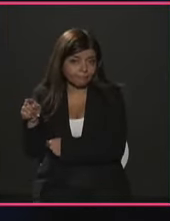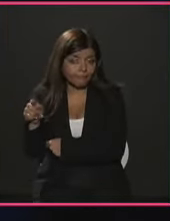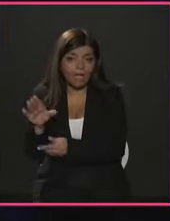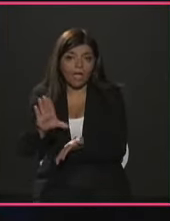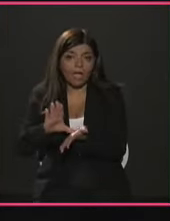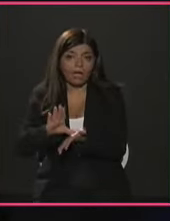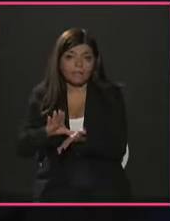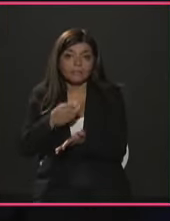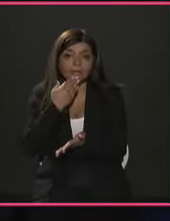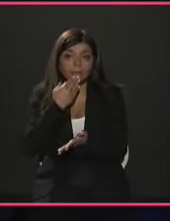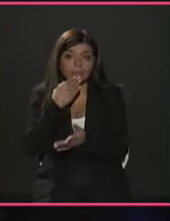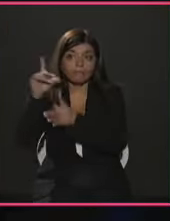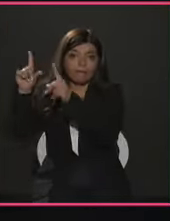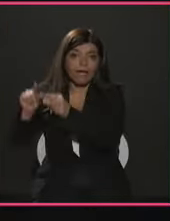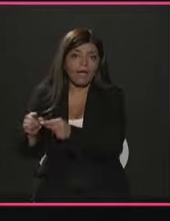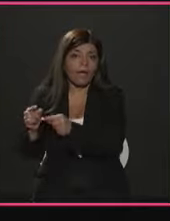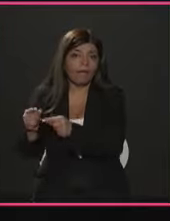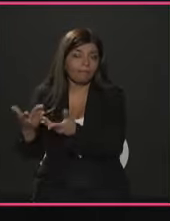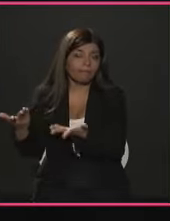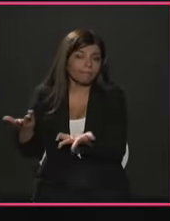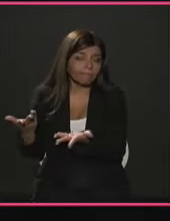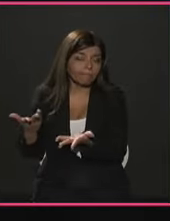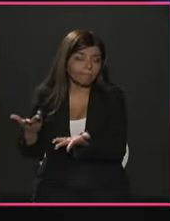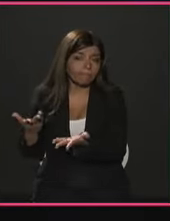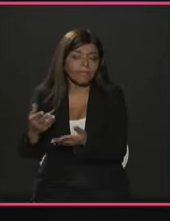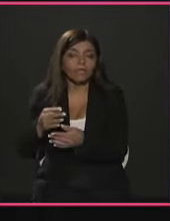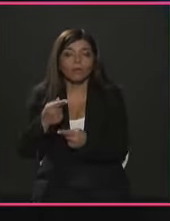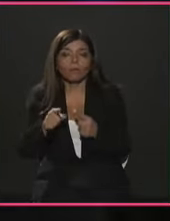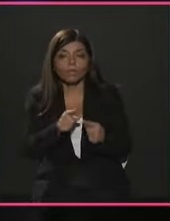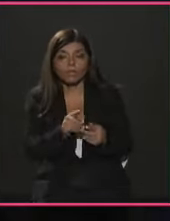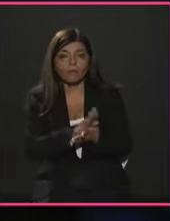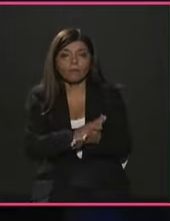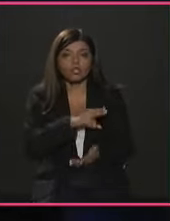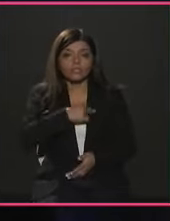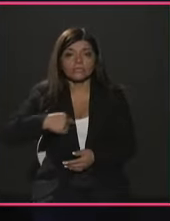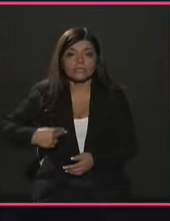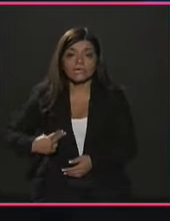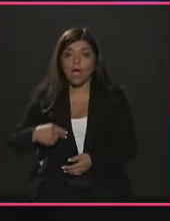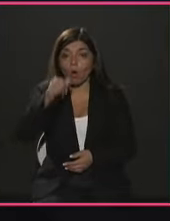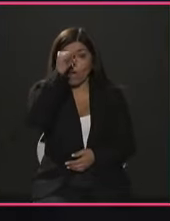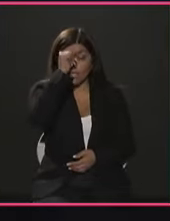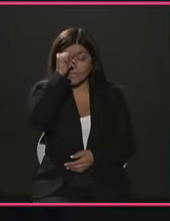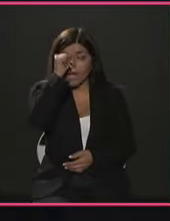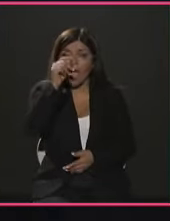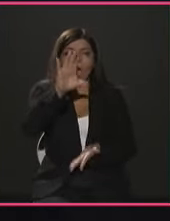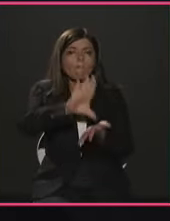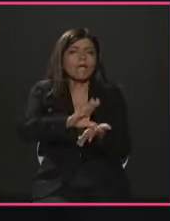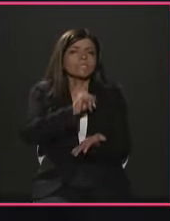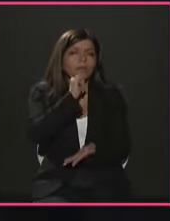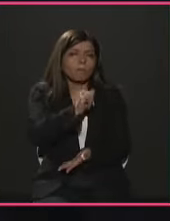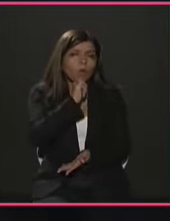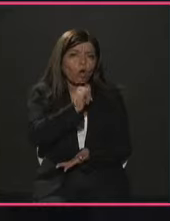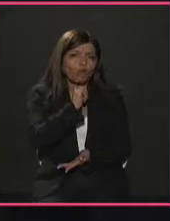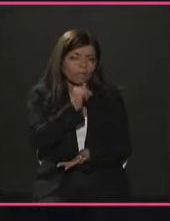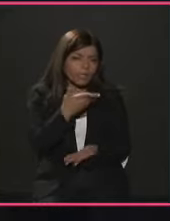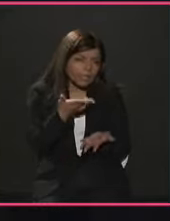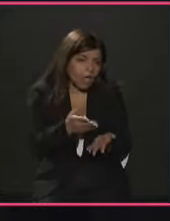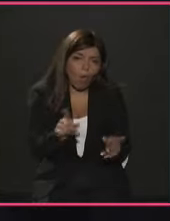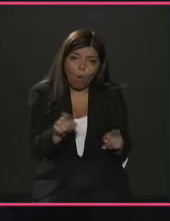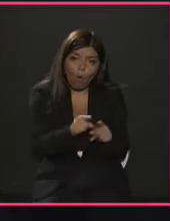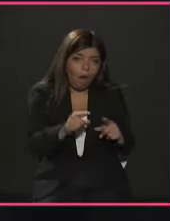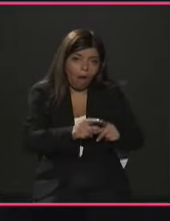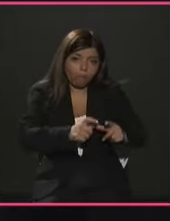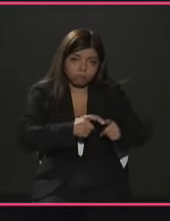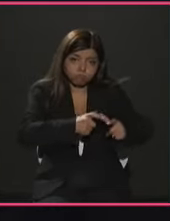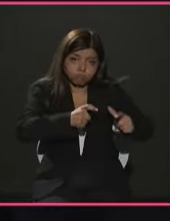al mismo tiempo bajar las emisiones No es cierto Por eso hay muchos países por ejemplo China o India que son todavía países pobres que están aumentando sus emisiones en la medida